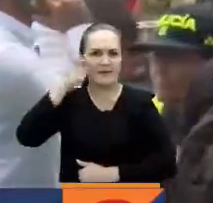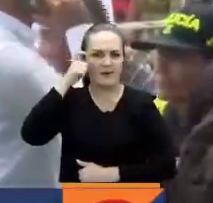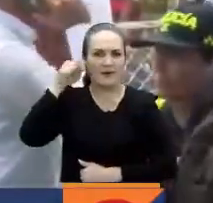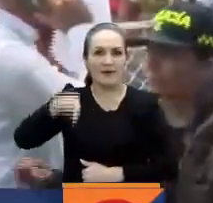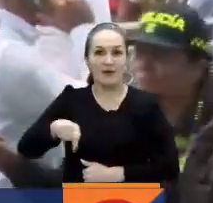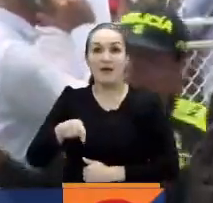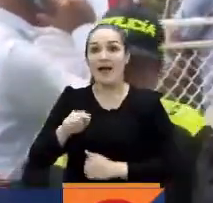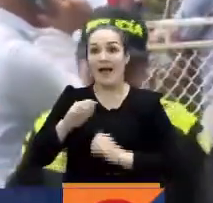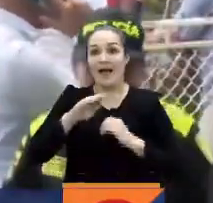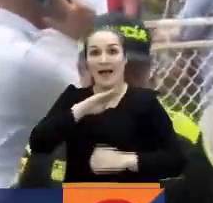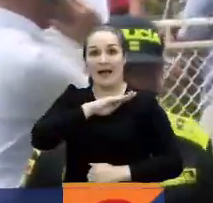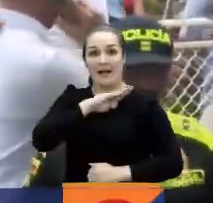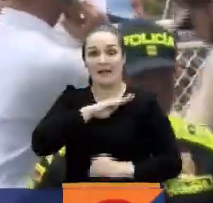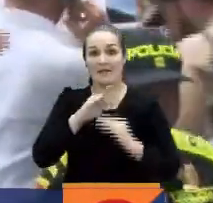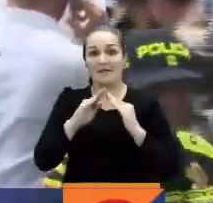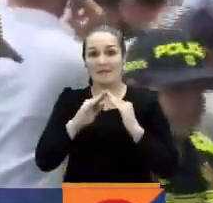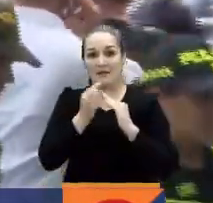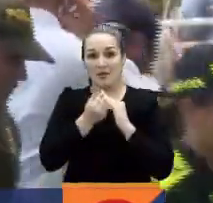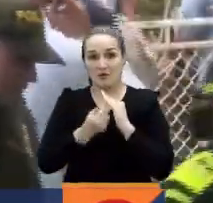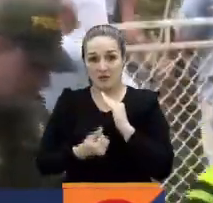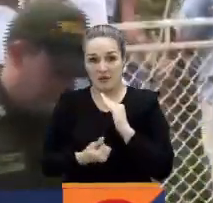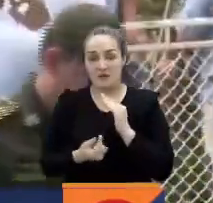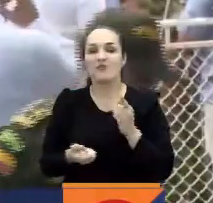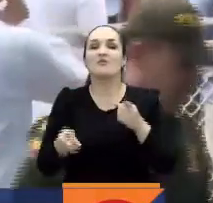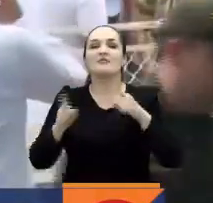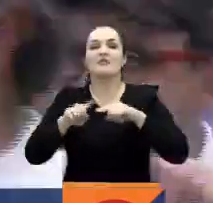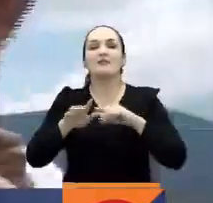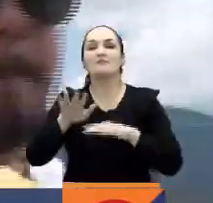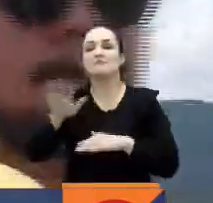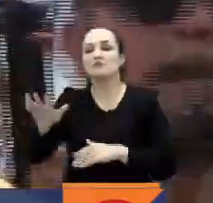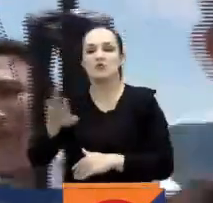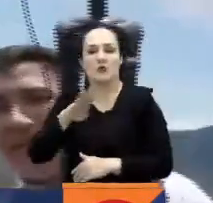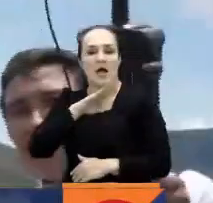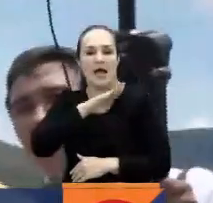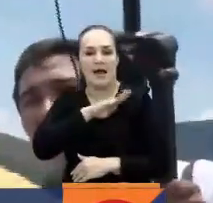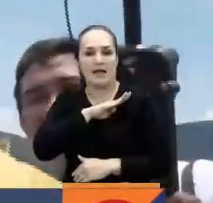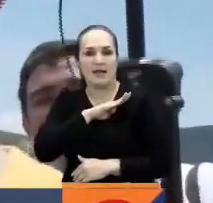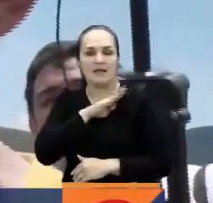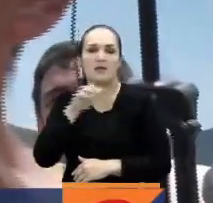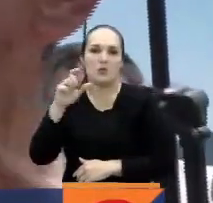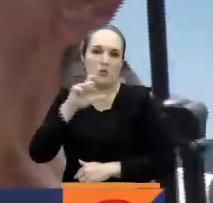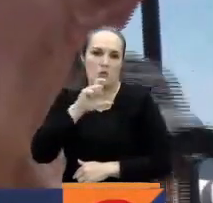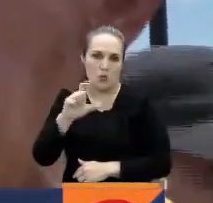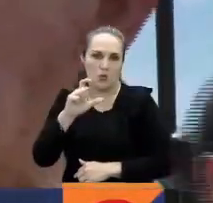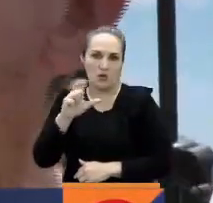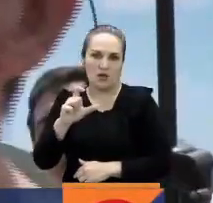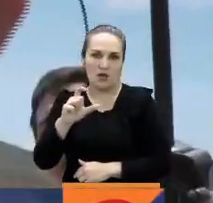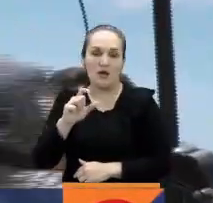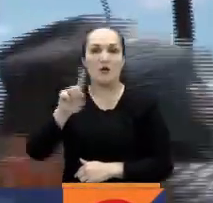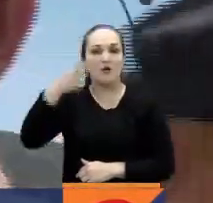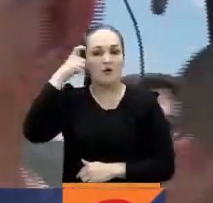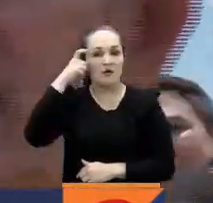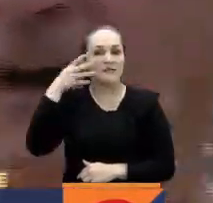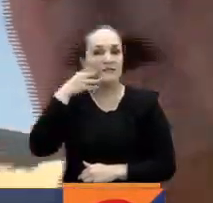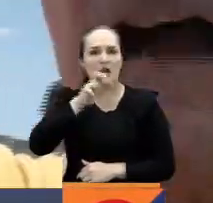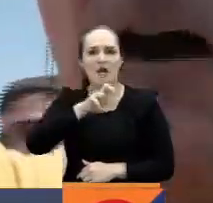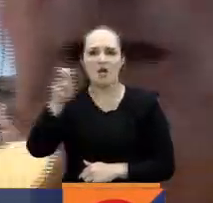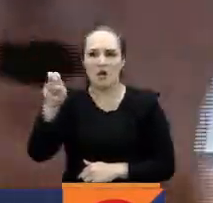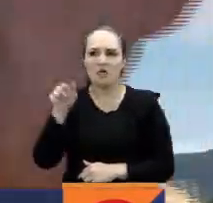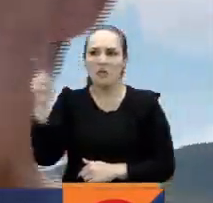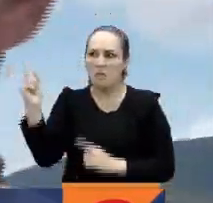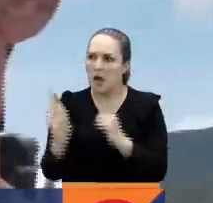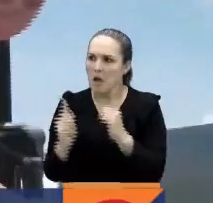Villa del Rosario, el alcalde del municipio de Cúcuta, el gobernador de Norte de Santander, Silvano Serrano, y de a poco se iba